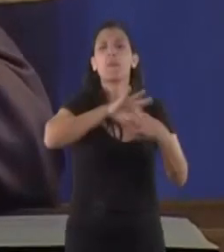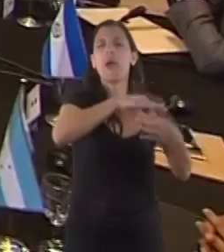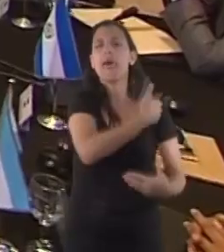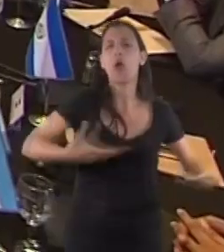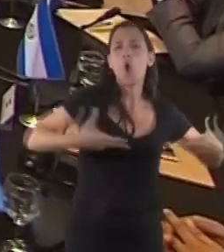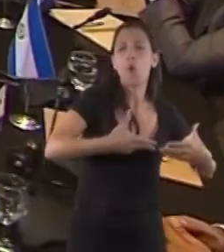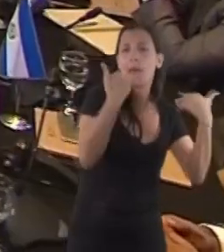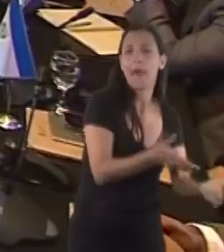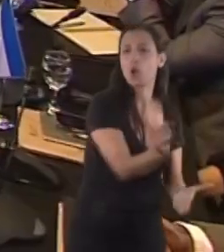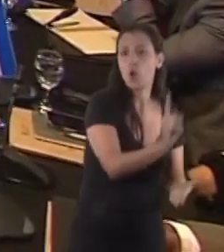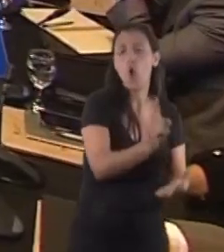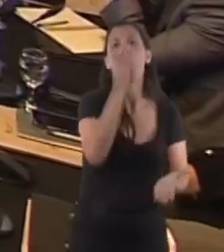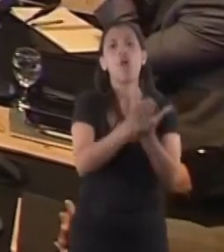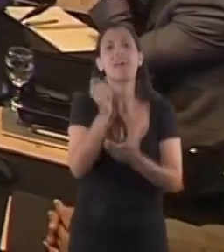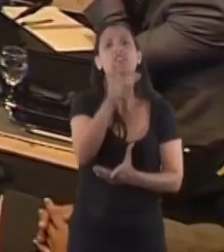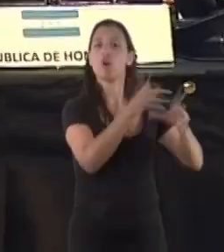derechos de quienes habitan esta tierra.